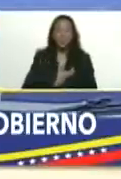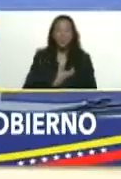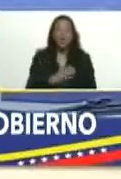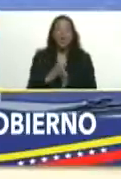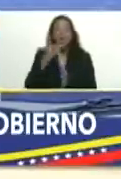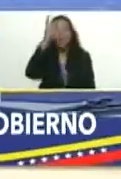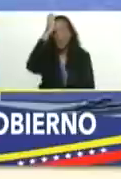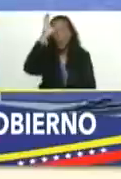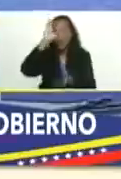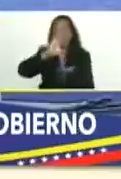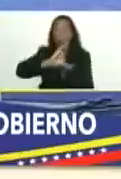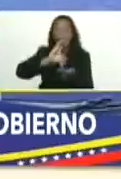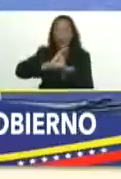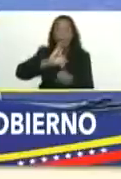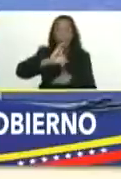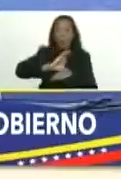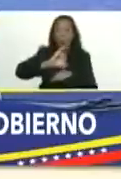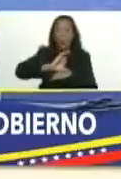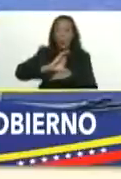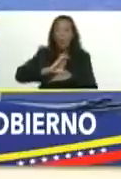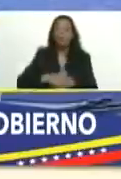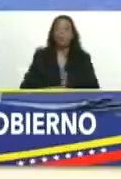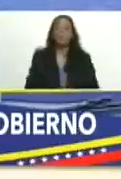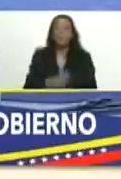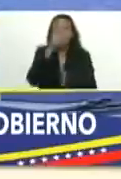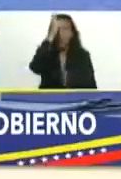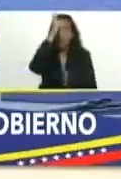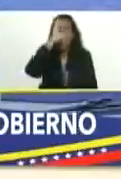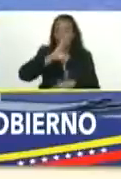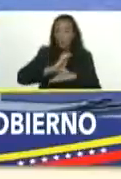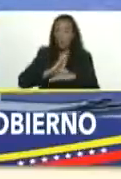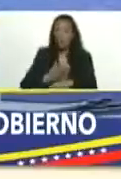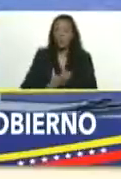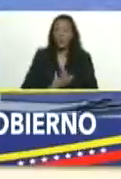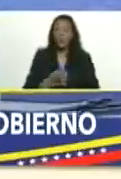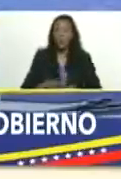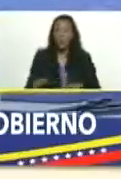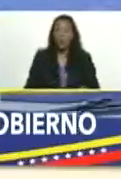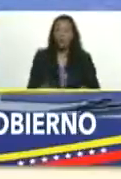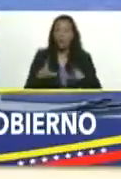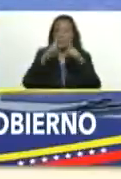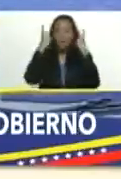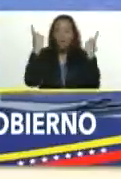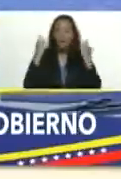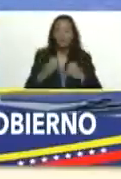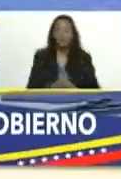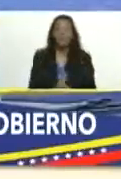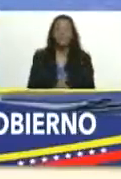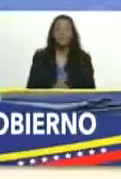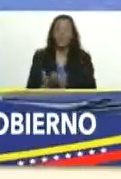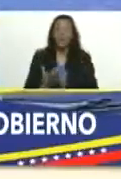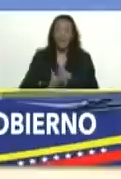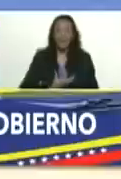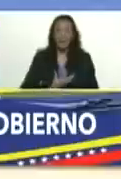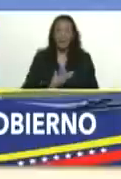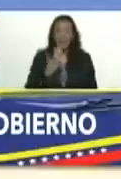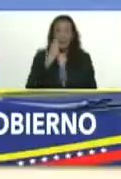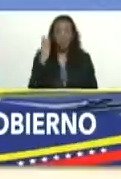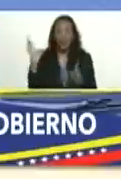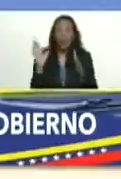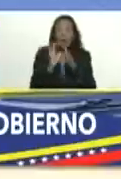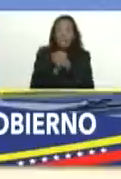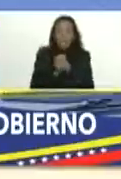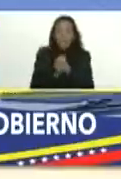Coro del estado Falcón, el alcalde del municipio Vargas en La Guaira,